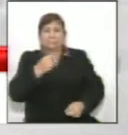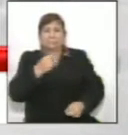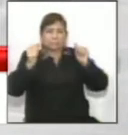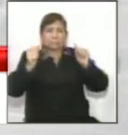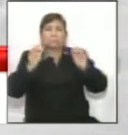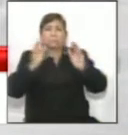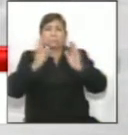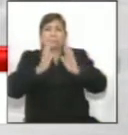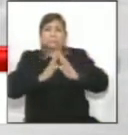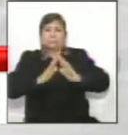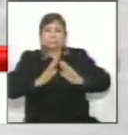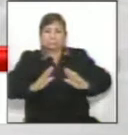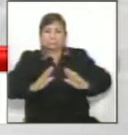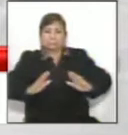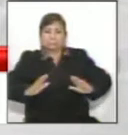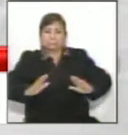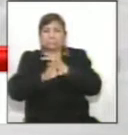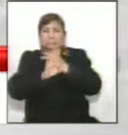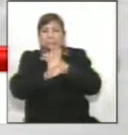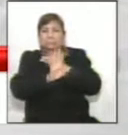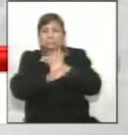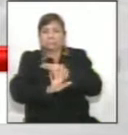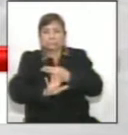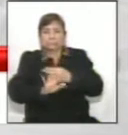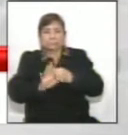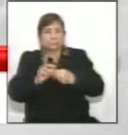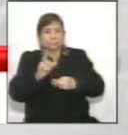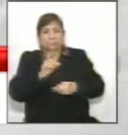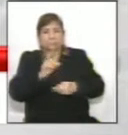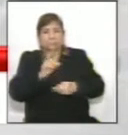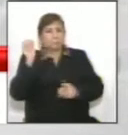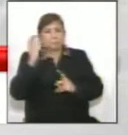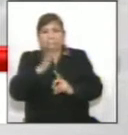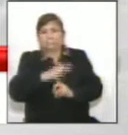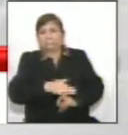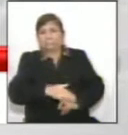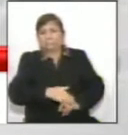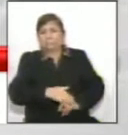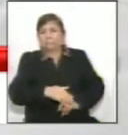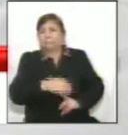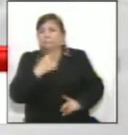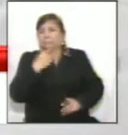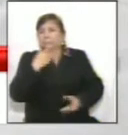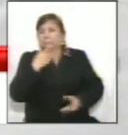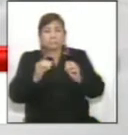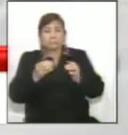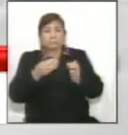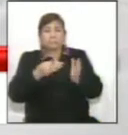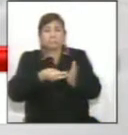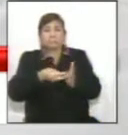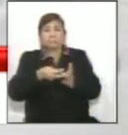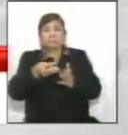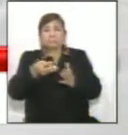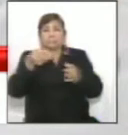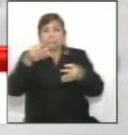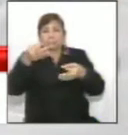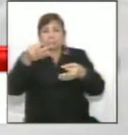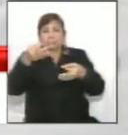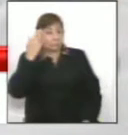el resguardo del orden interno no puede ser abusivo, sino que debe darse en el marco de la legalidad. Por